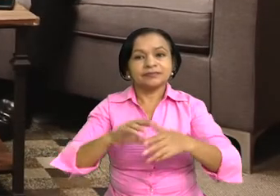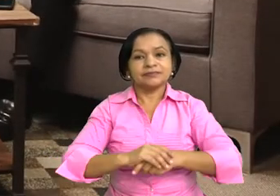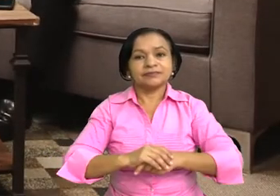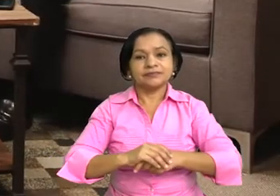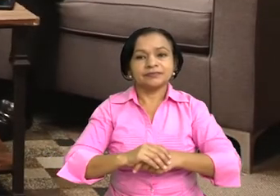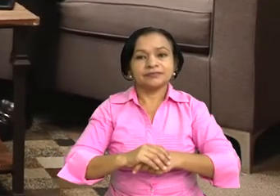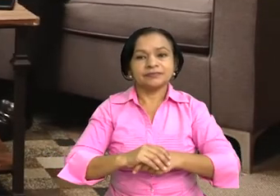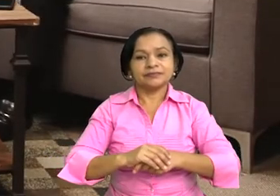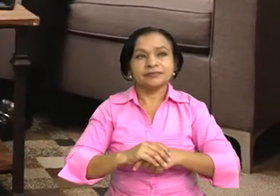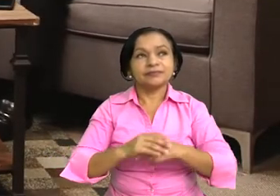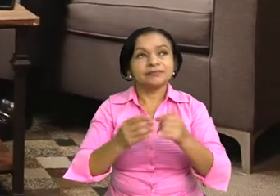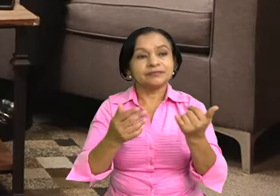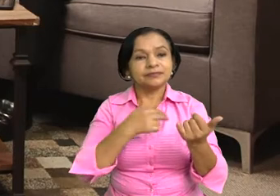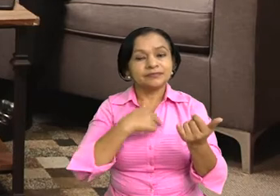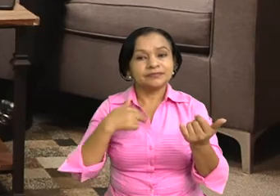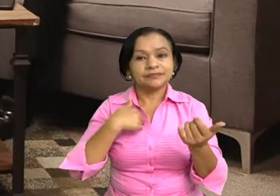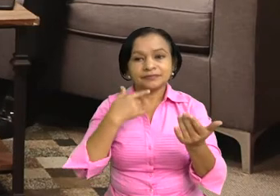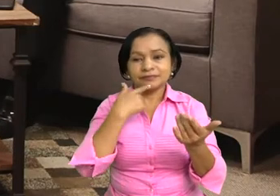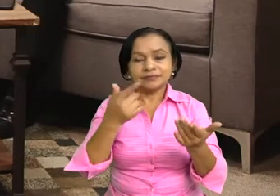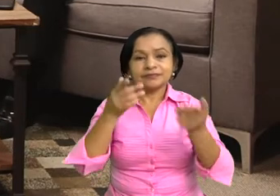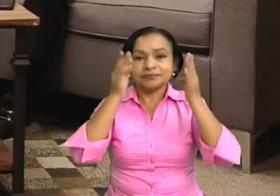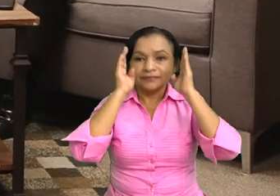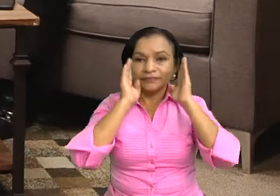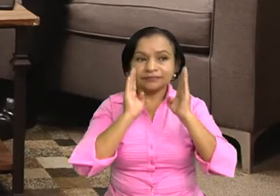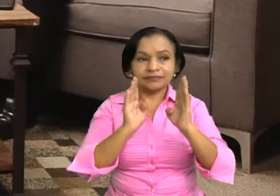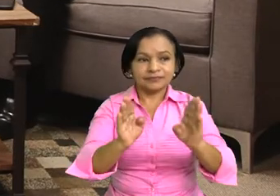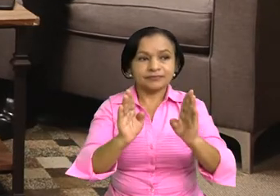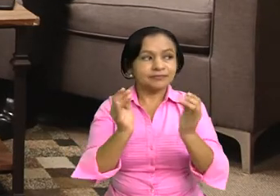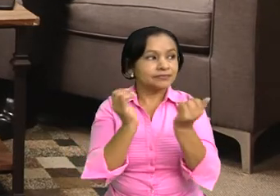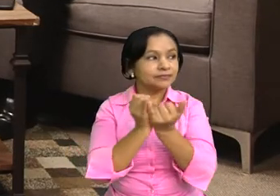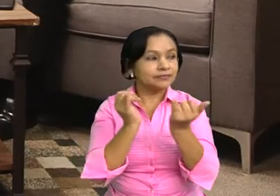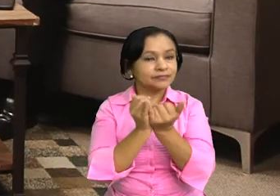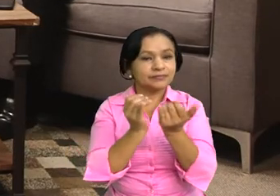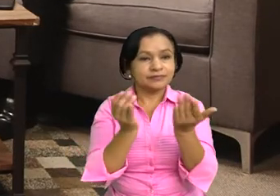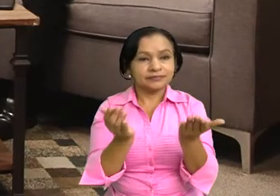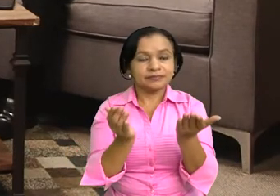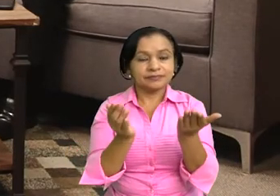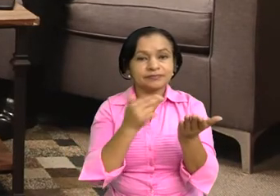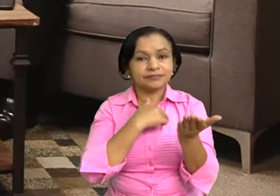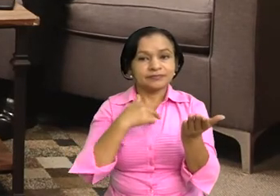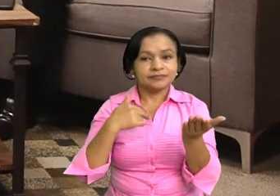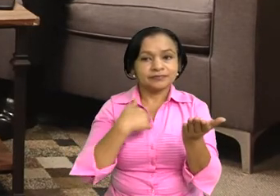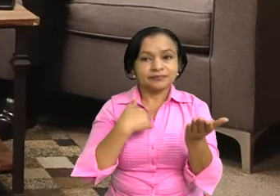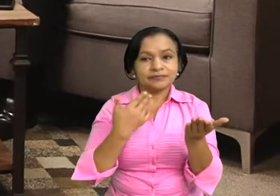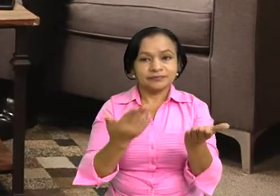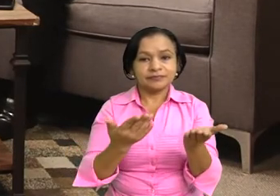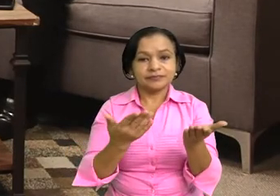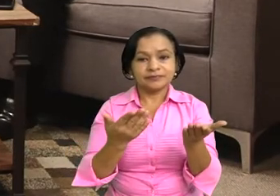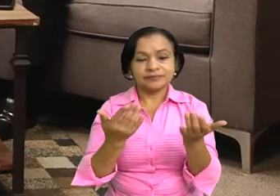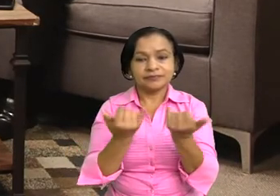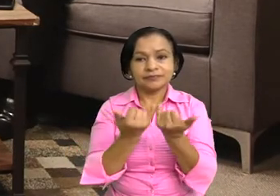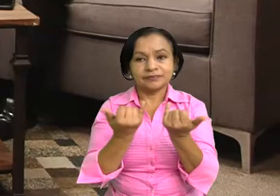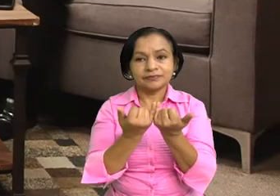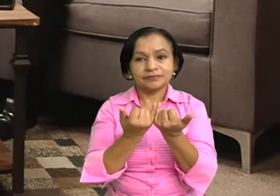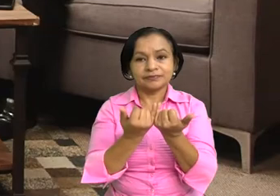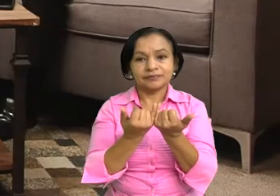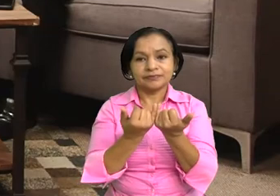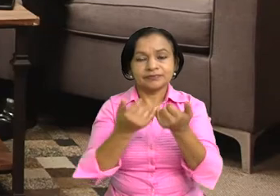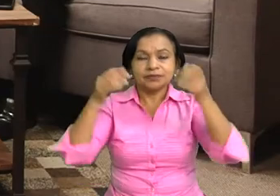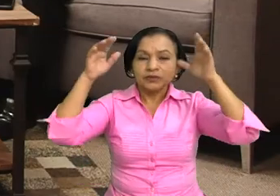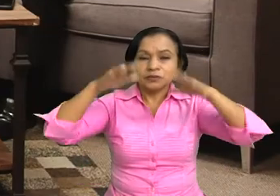Hay que estar que el remedio. Atentos para que esa parte sea aprovechando esos claretes que te